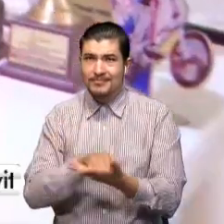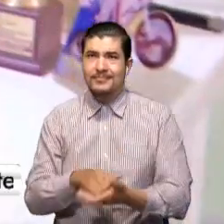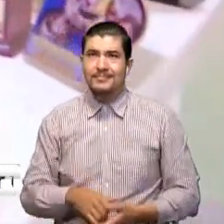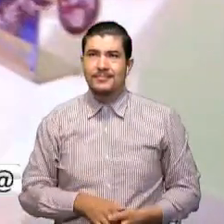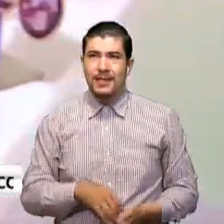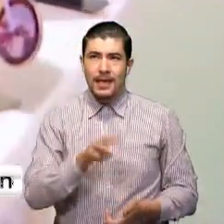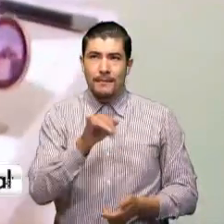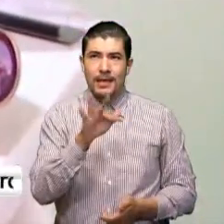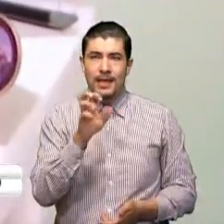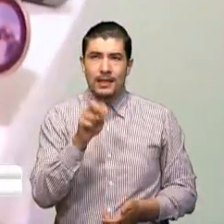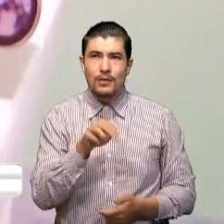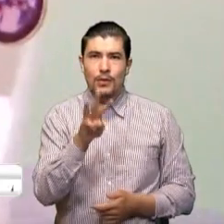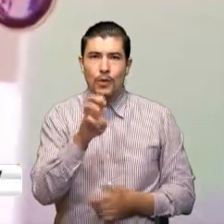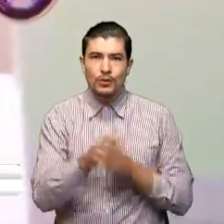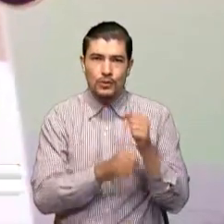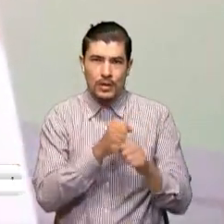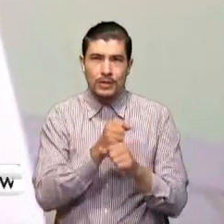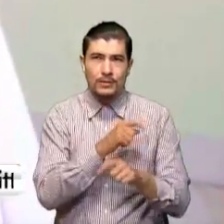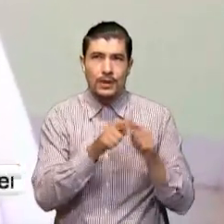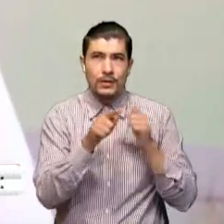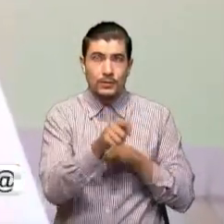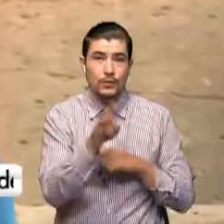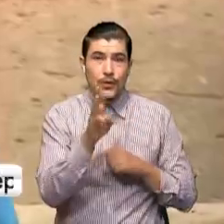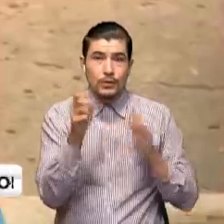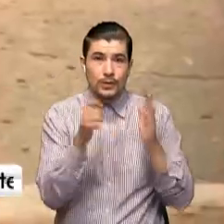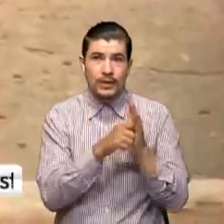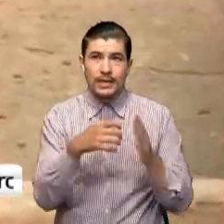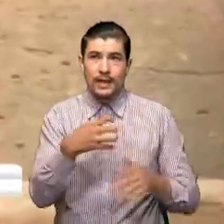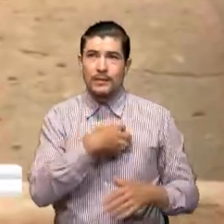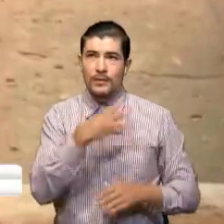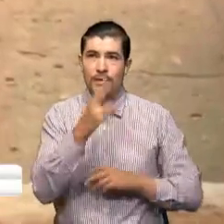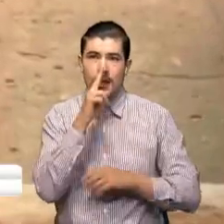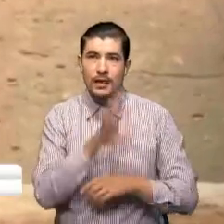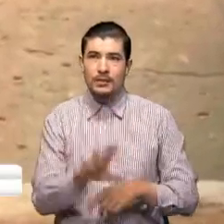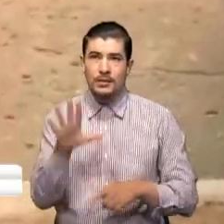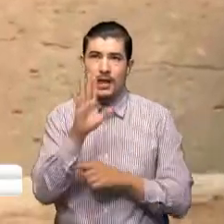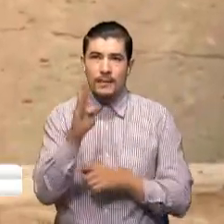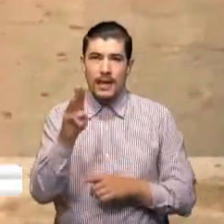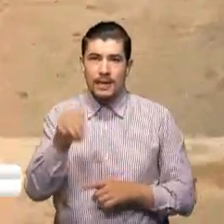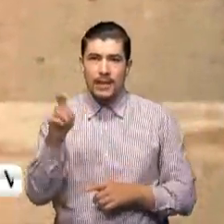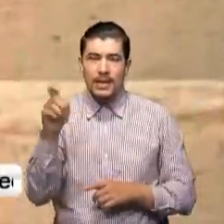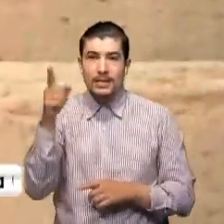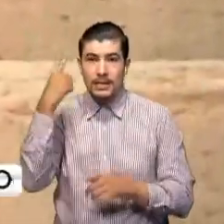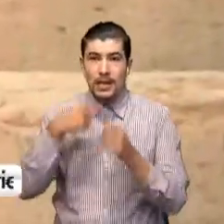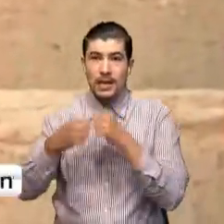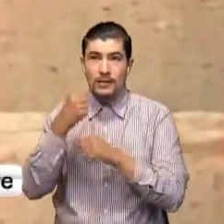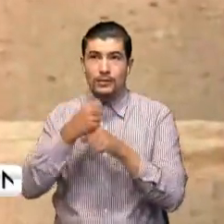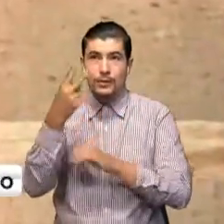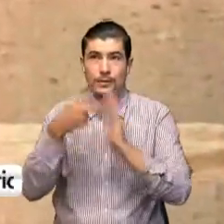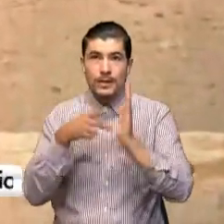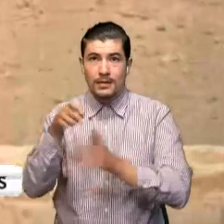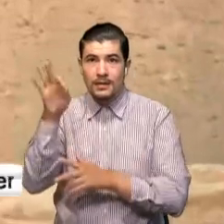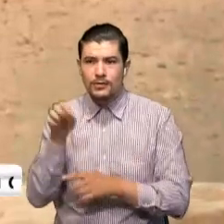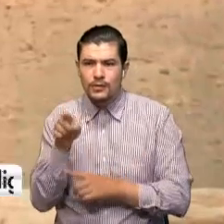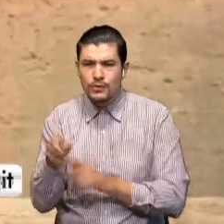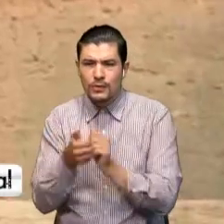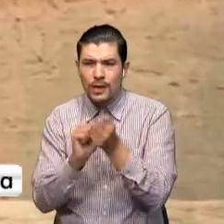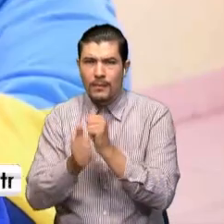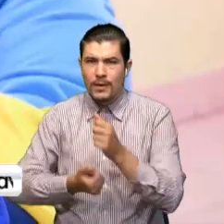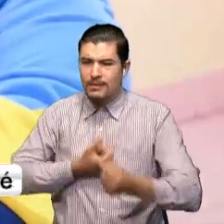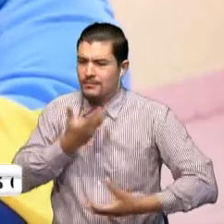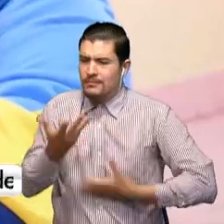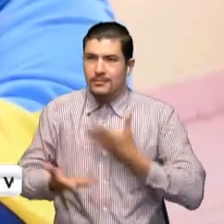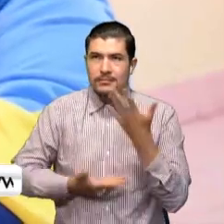milton morantes tiene 8 años ha sido ocho veces campeón nacional de bmx en el 2018 en un deporte que despierta sus mejores